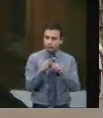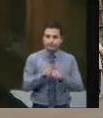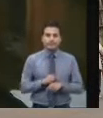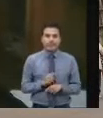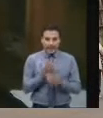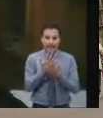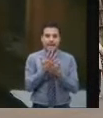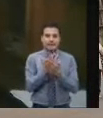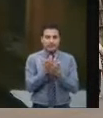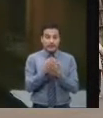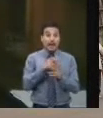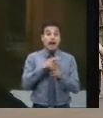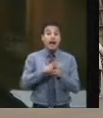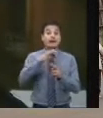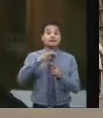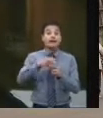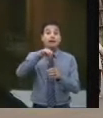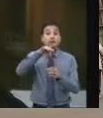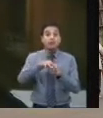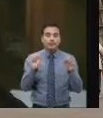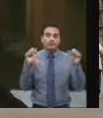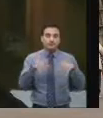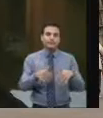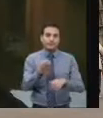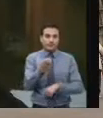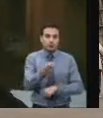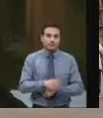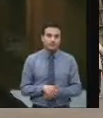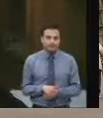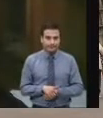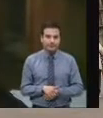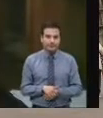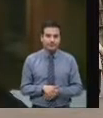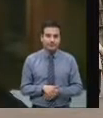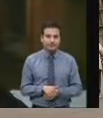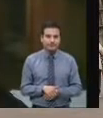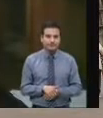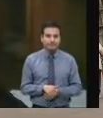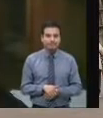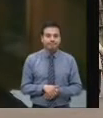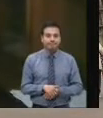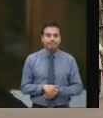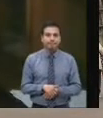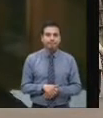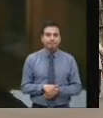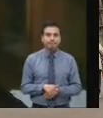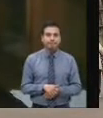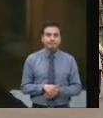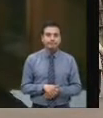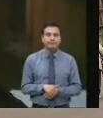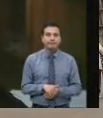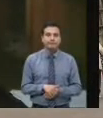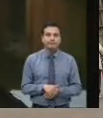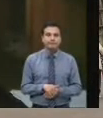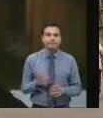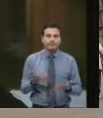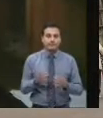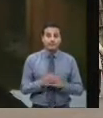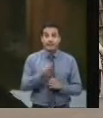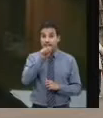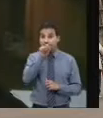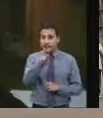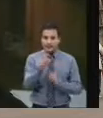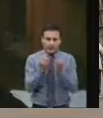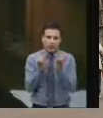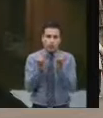los comicios, los cuales, debido a la cercanía de la jornada electoral, no podrían ser desvirtuados ni depurados a través de los mecanismos de